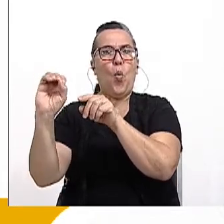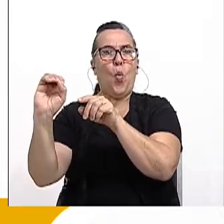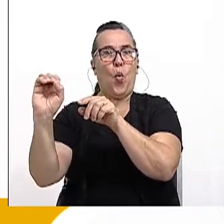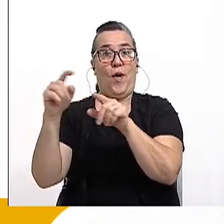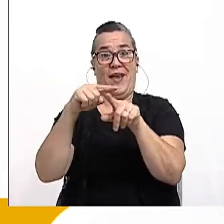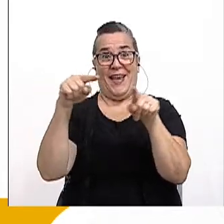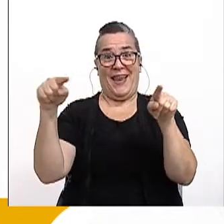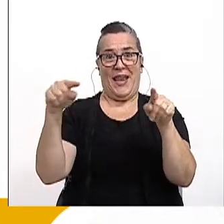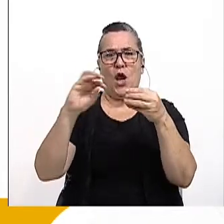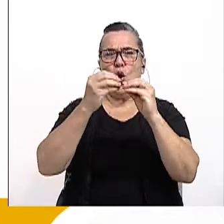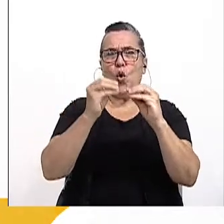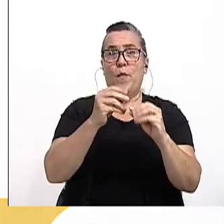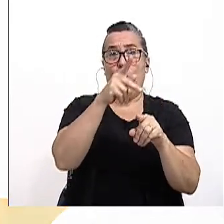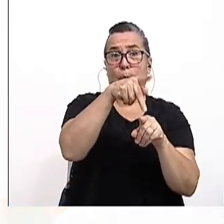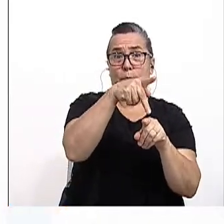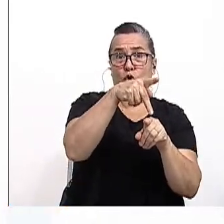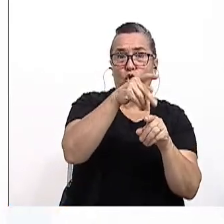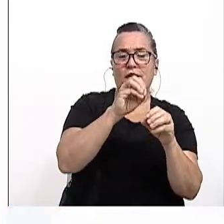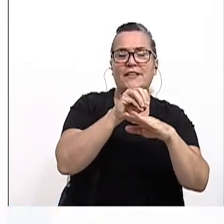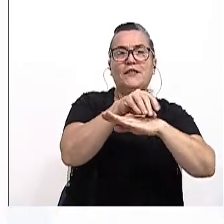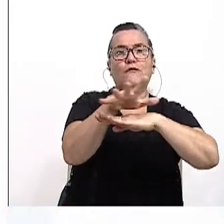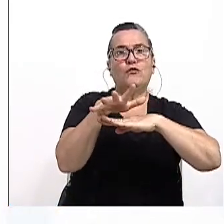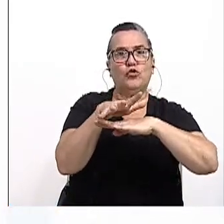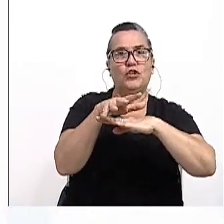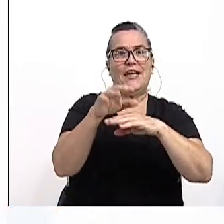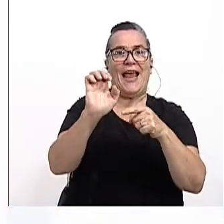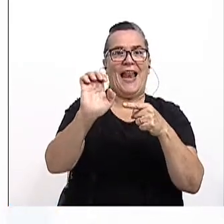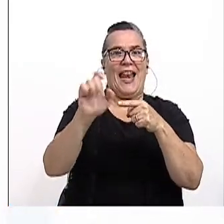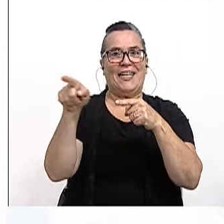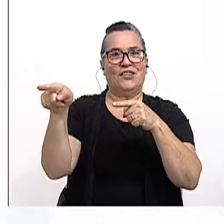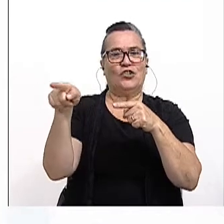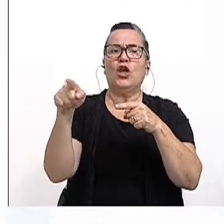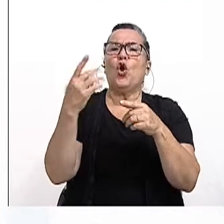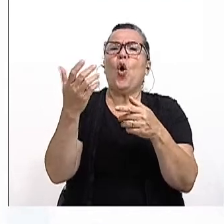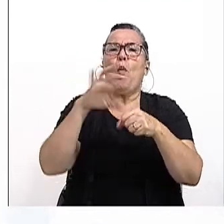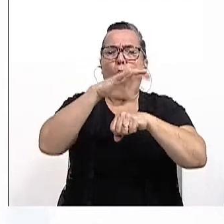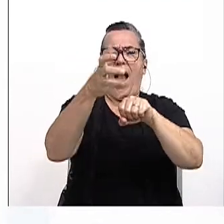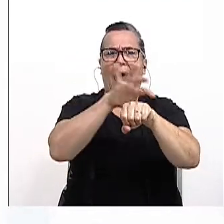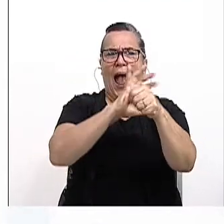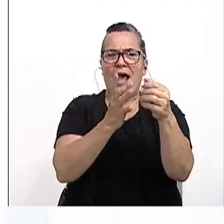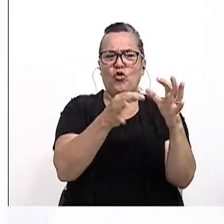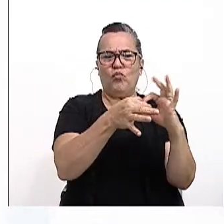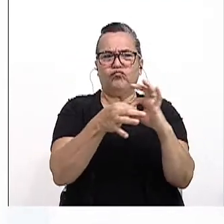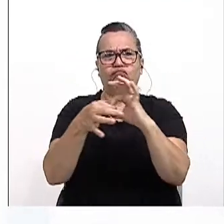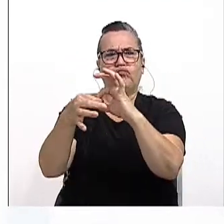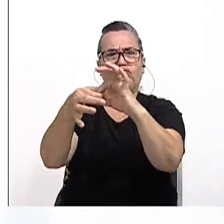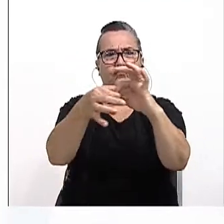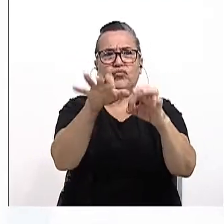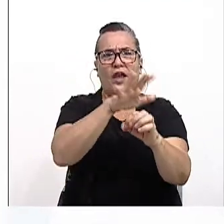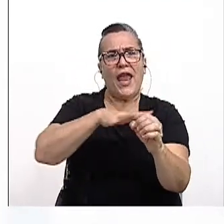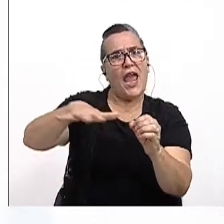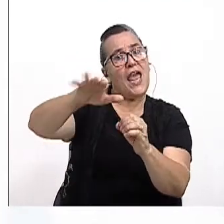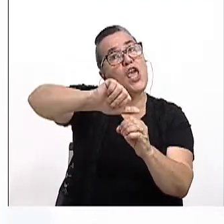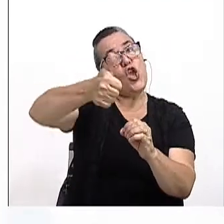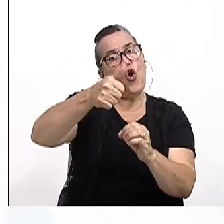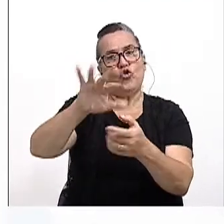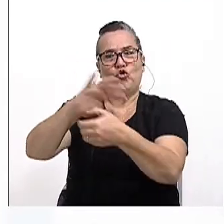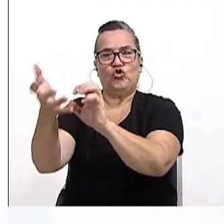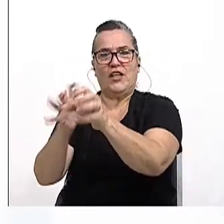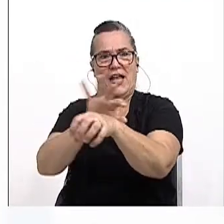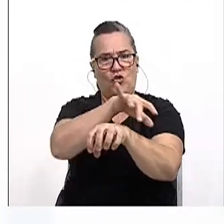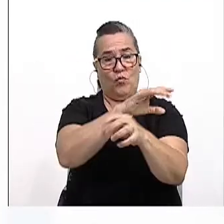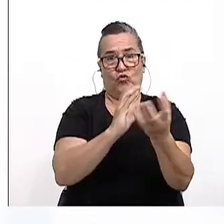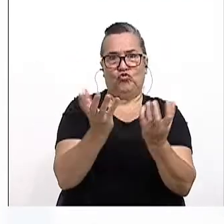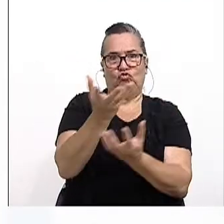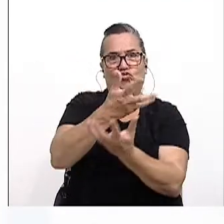neutra. El número de protones influye en los electrones y en cómo el átomo se relaciona con su entorno y con los otros átomos. Y es por esto que a